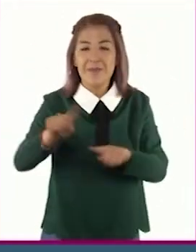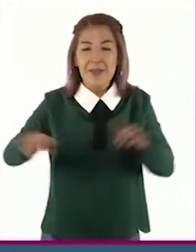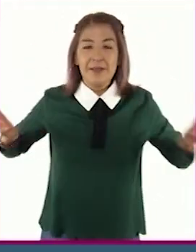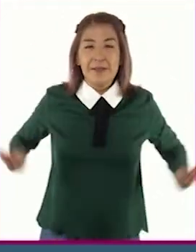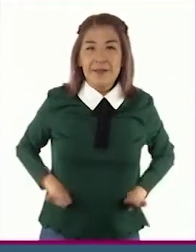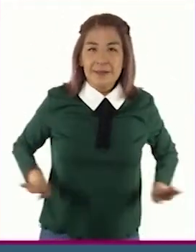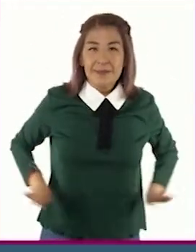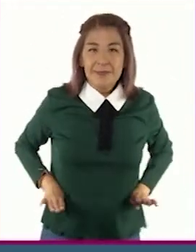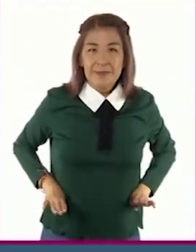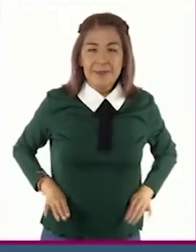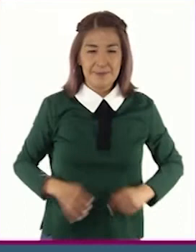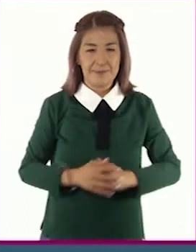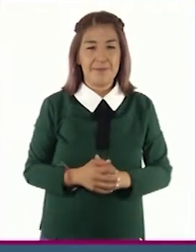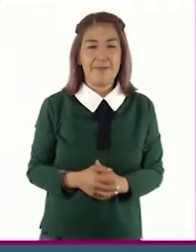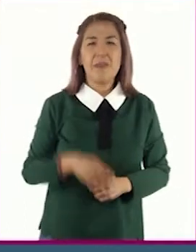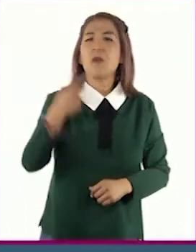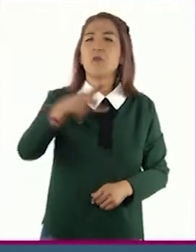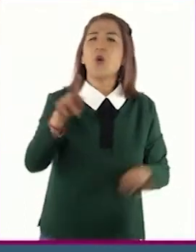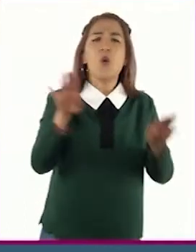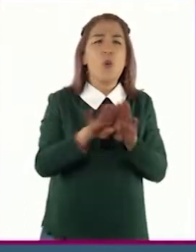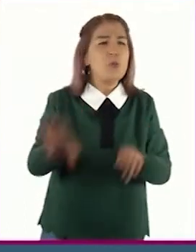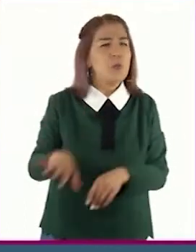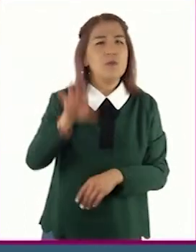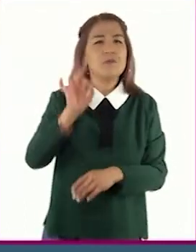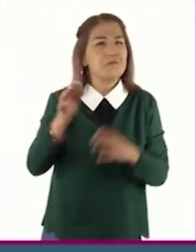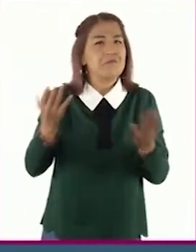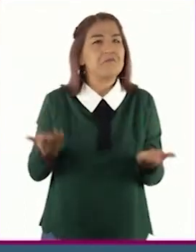compuestos. ¿Pero cómo se obtienen?